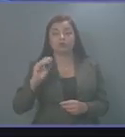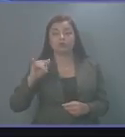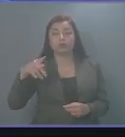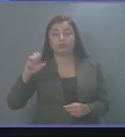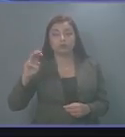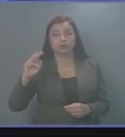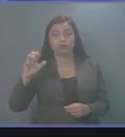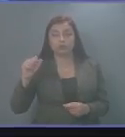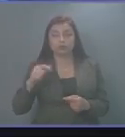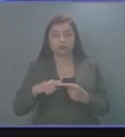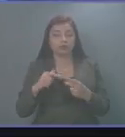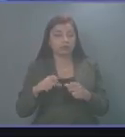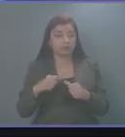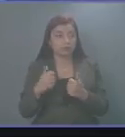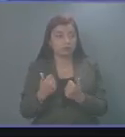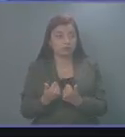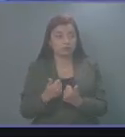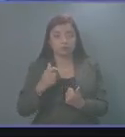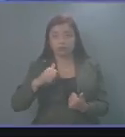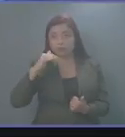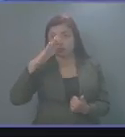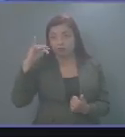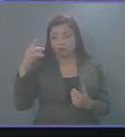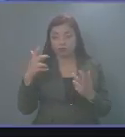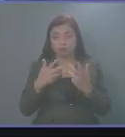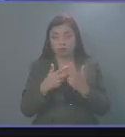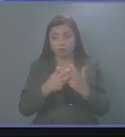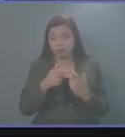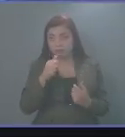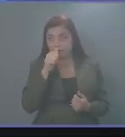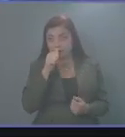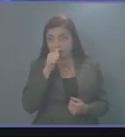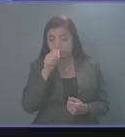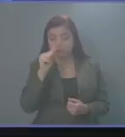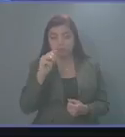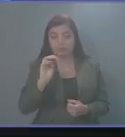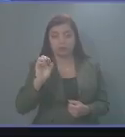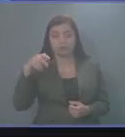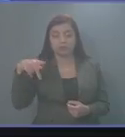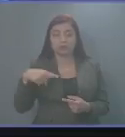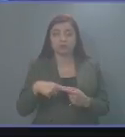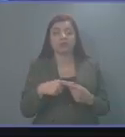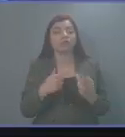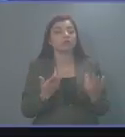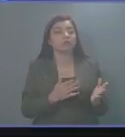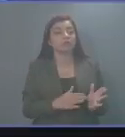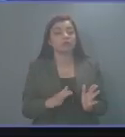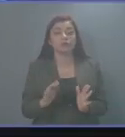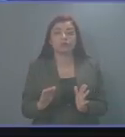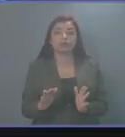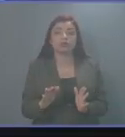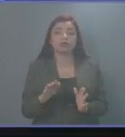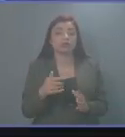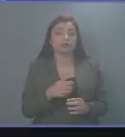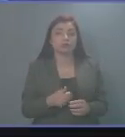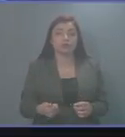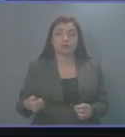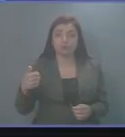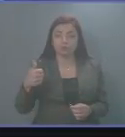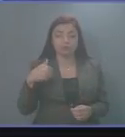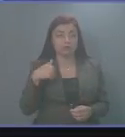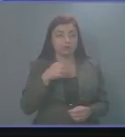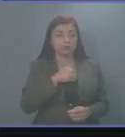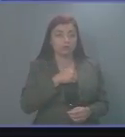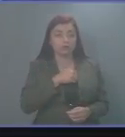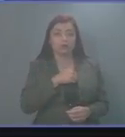MIPIMES, Asociación Nacional de la Empresa Privada, ANET, Superintendencia de Competencia,